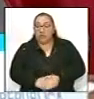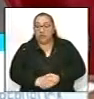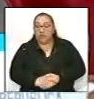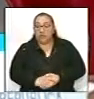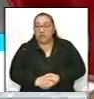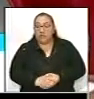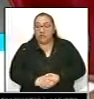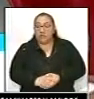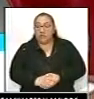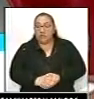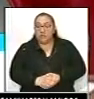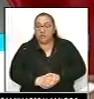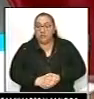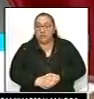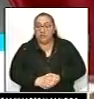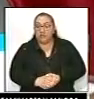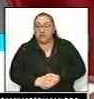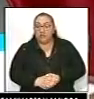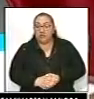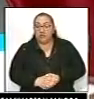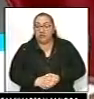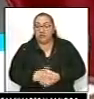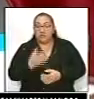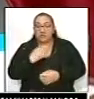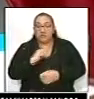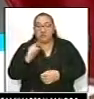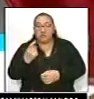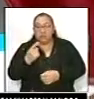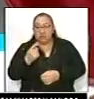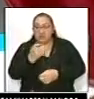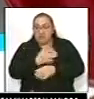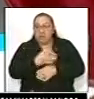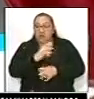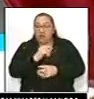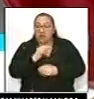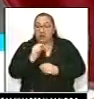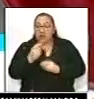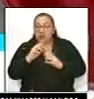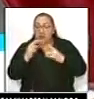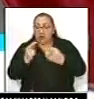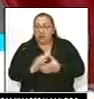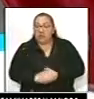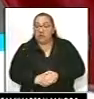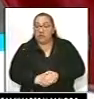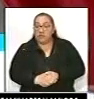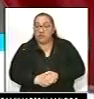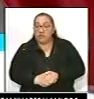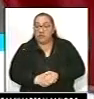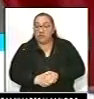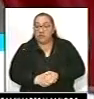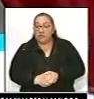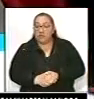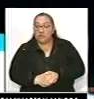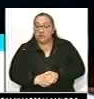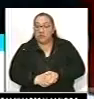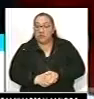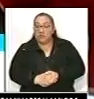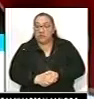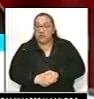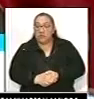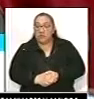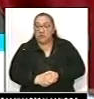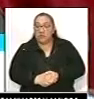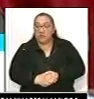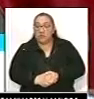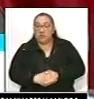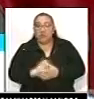Lugueva fueron también mencionadas en la primera reunión. Está bien como para refrescarnos, y creo